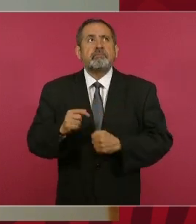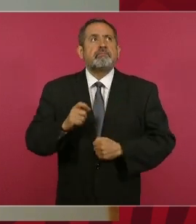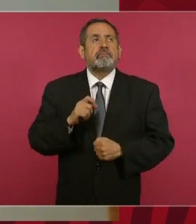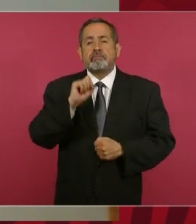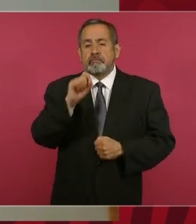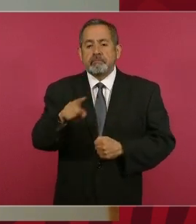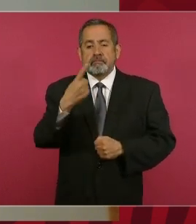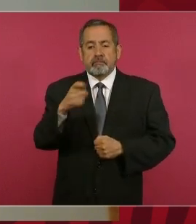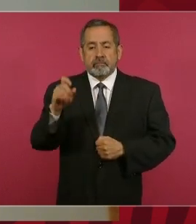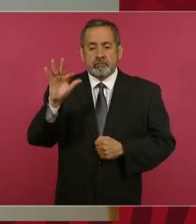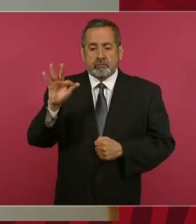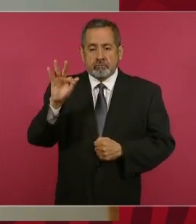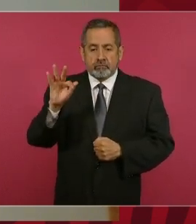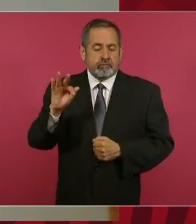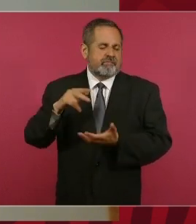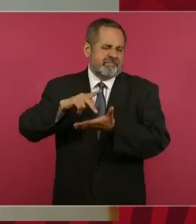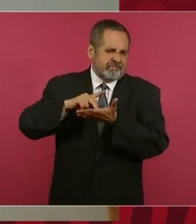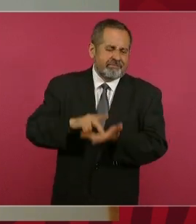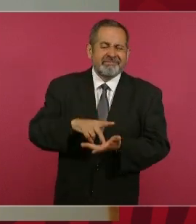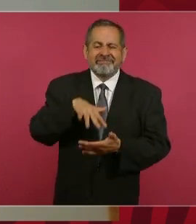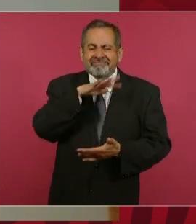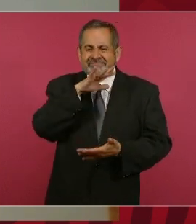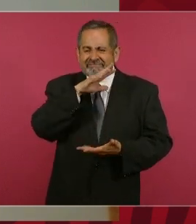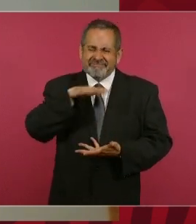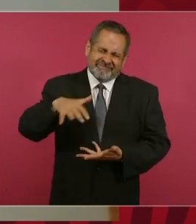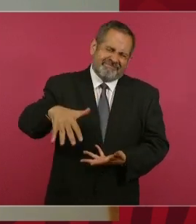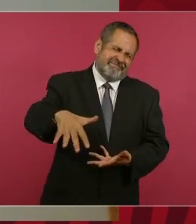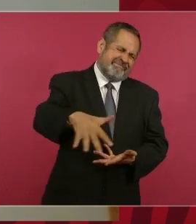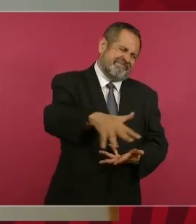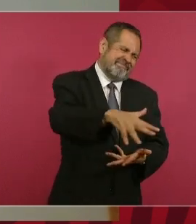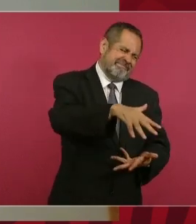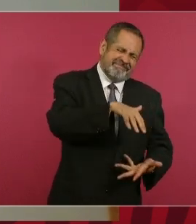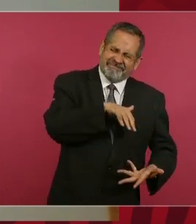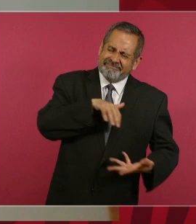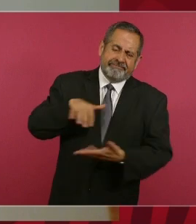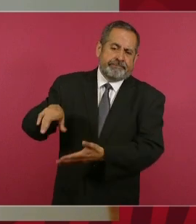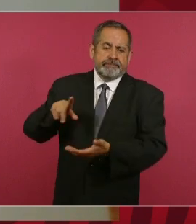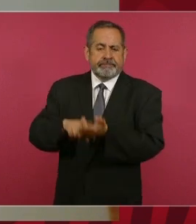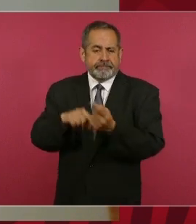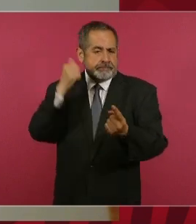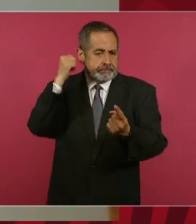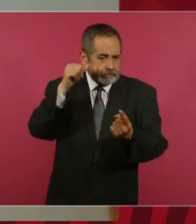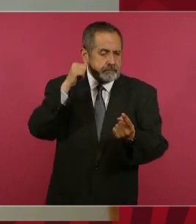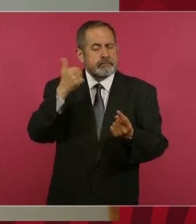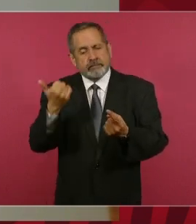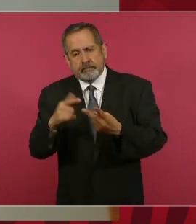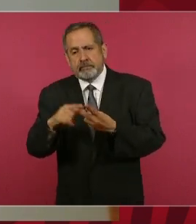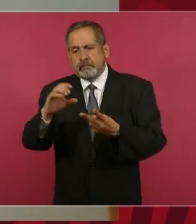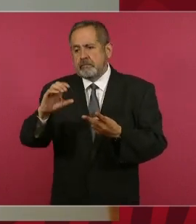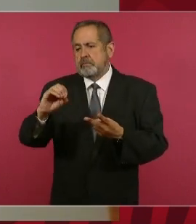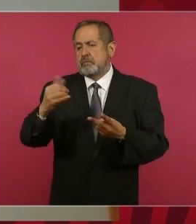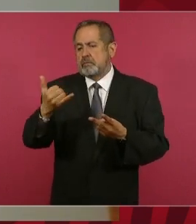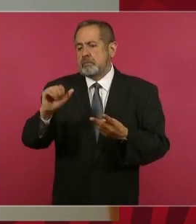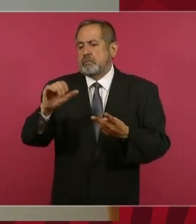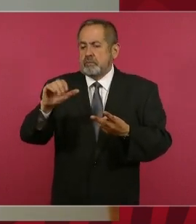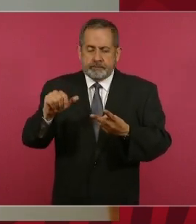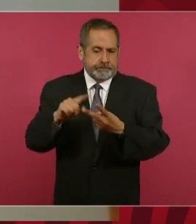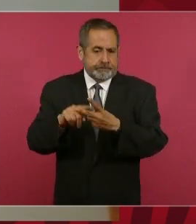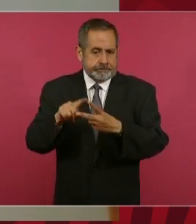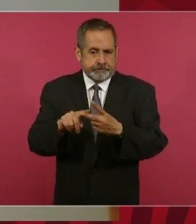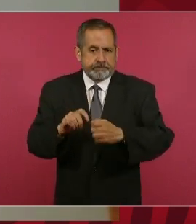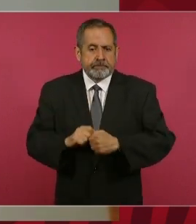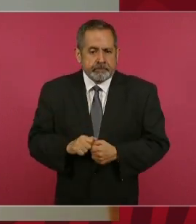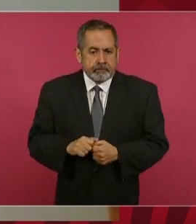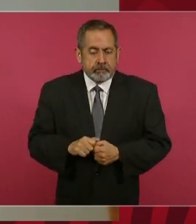toneladas recogidas de basura en Acapulco y Coyuca, y se está dando atención